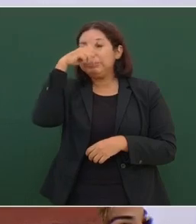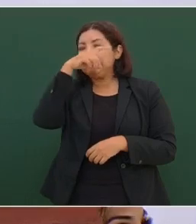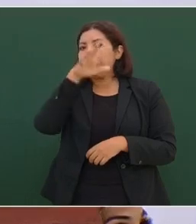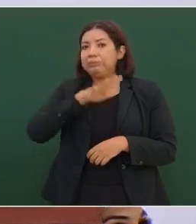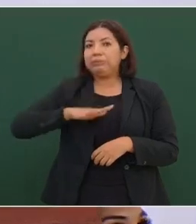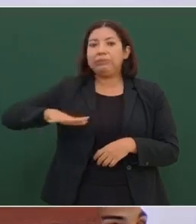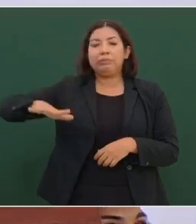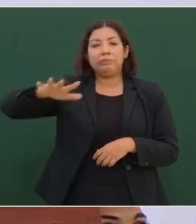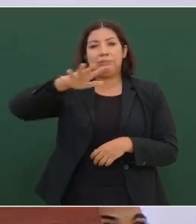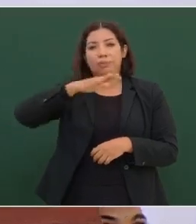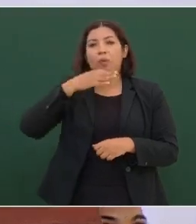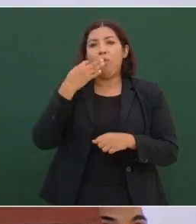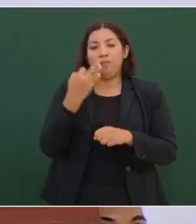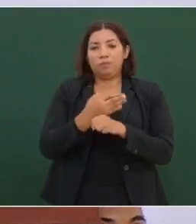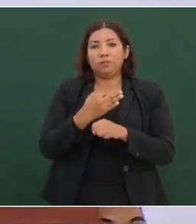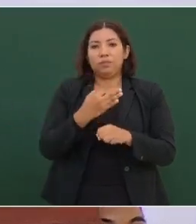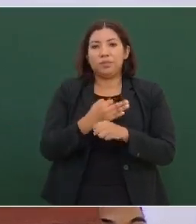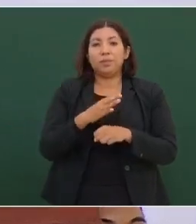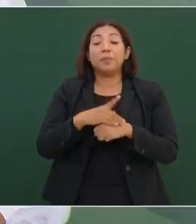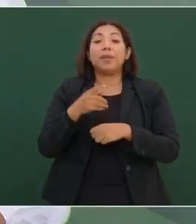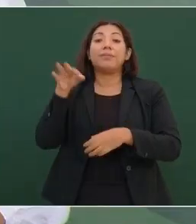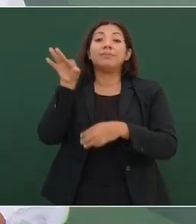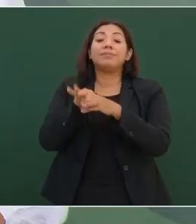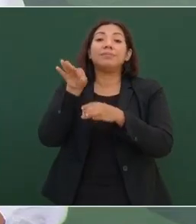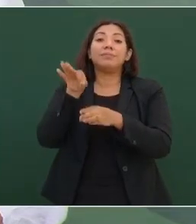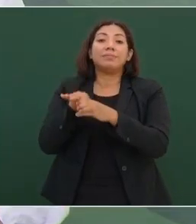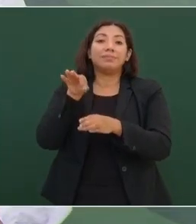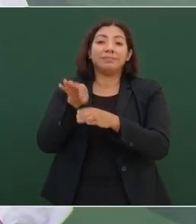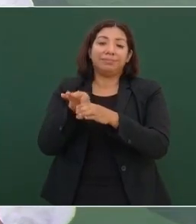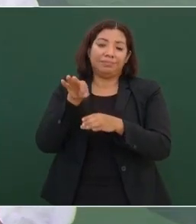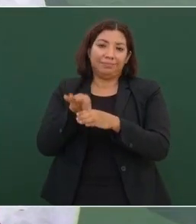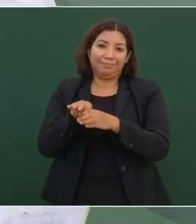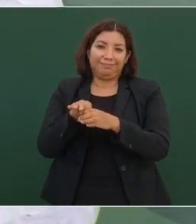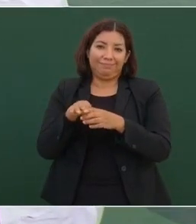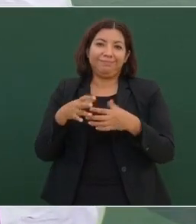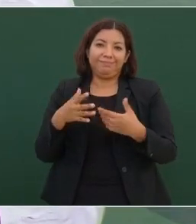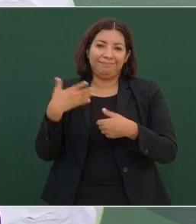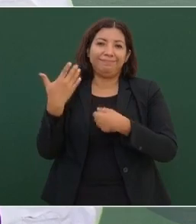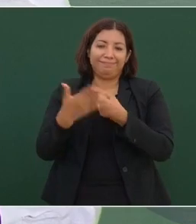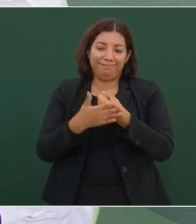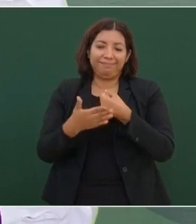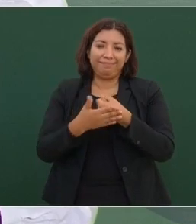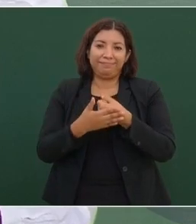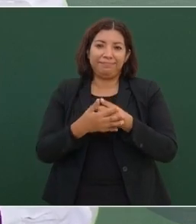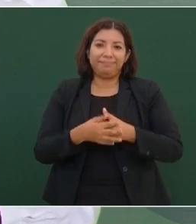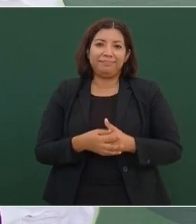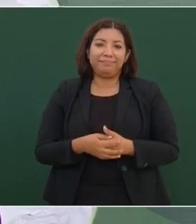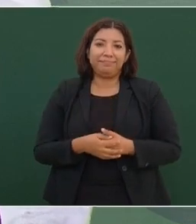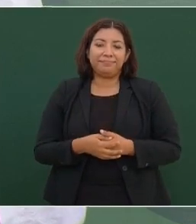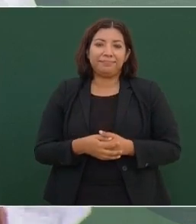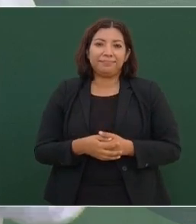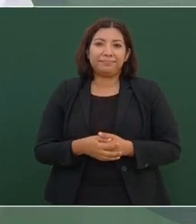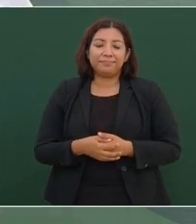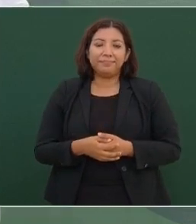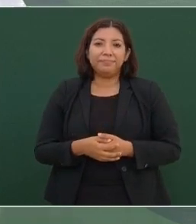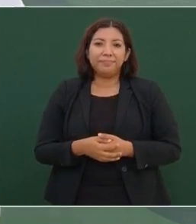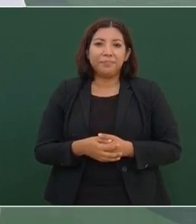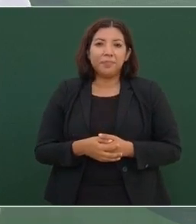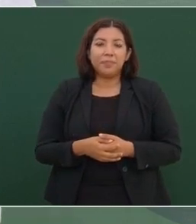por las elecciones. Fíjense, ayer o antier lo